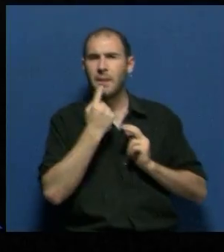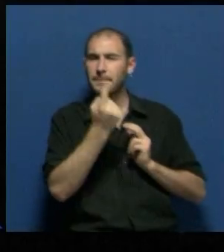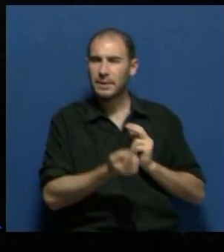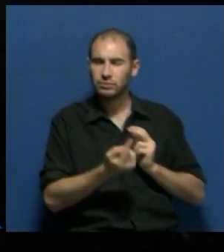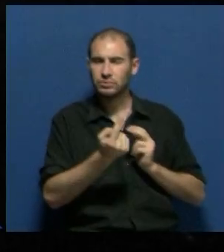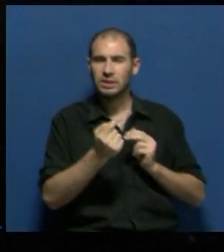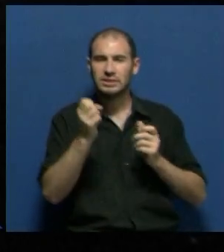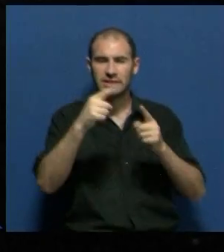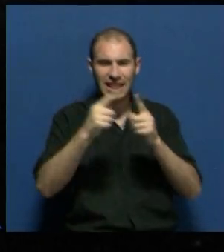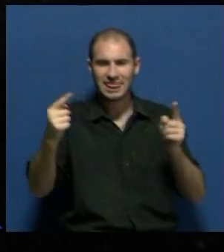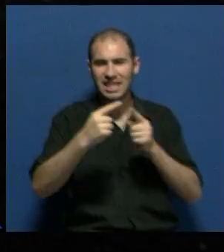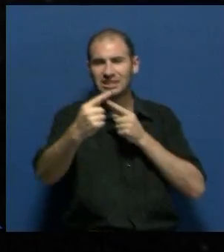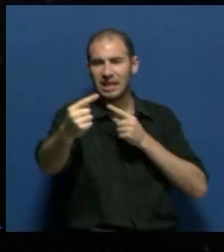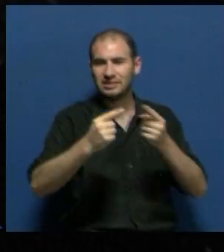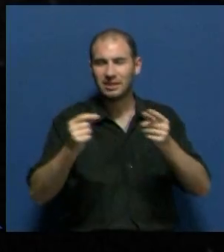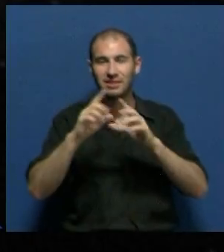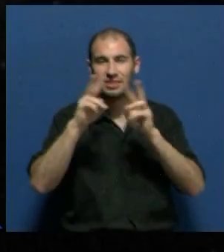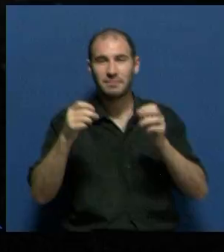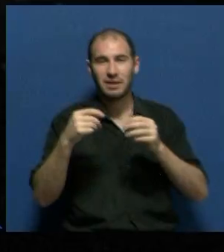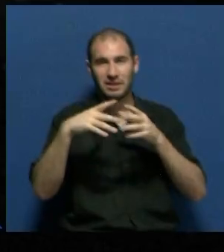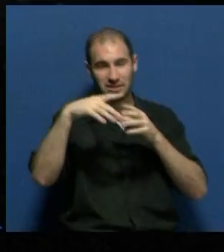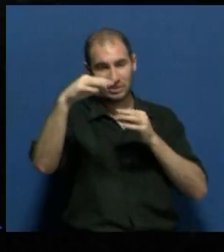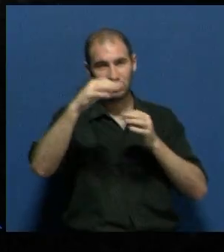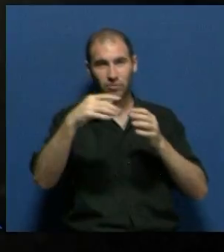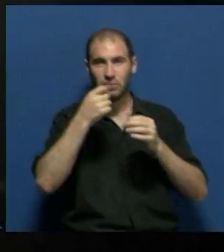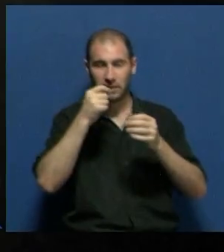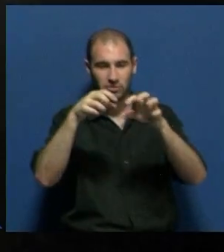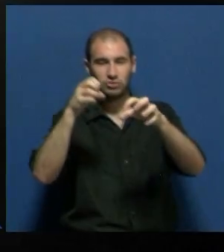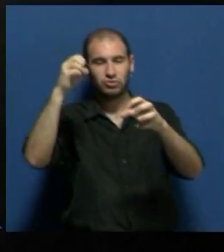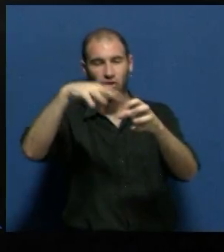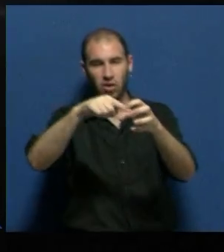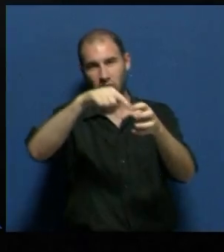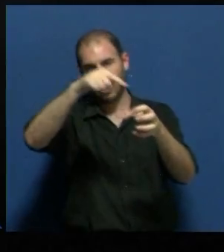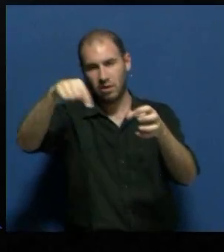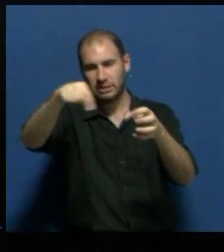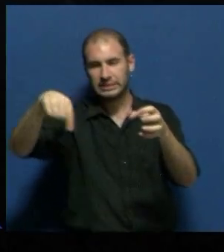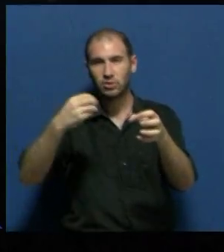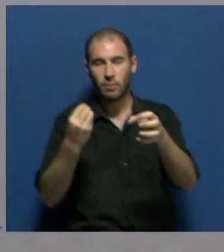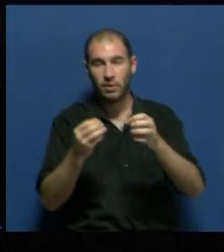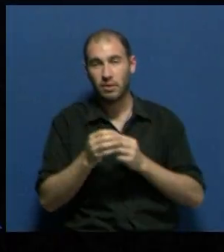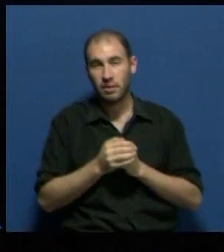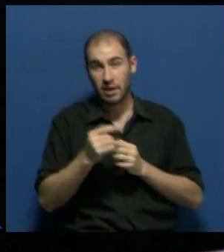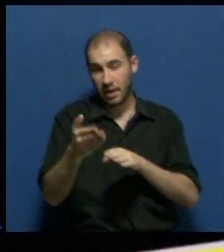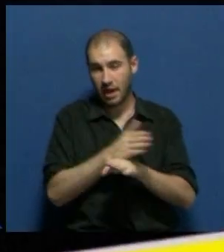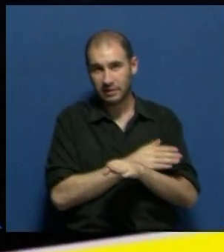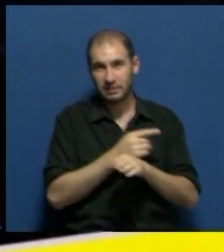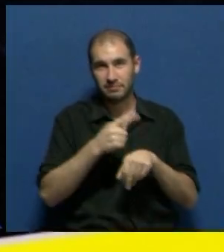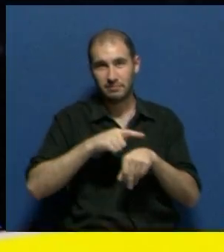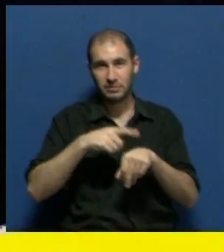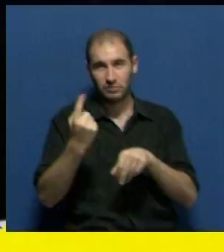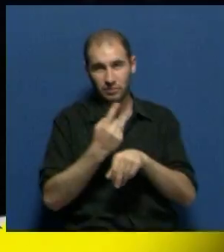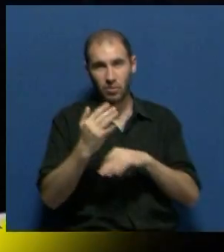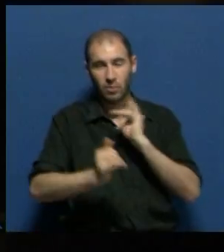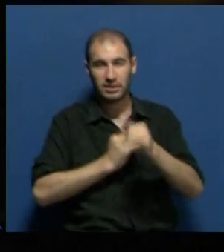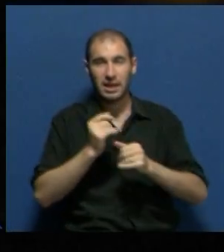distancia se encuentran estos planetas con respecto a la estrella? Para ello tenemos que saber lo siguiente. Hace un ratito, unos minutitos, dije